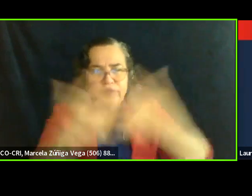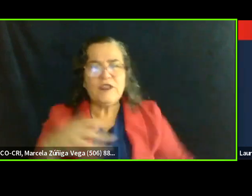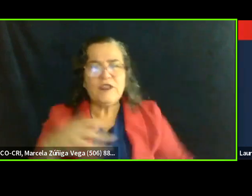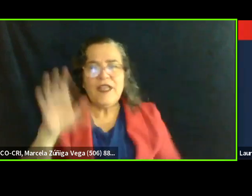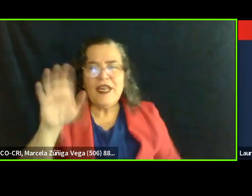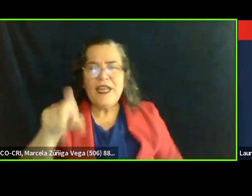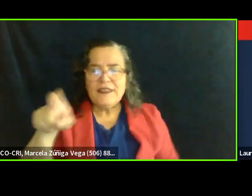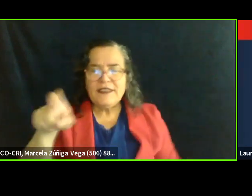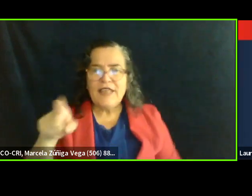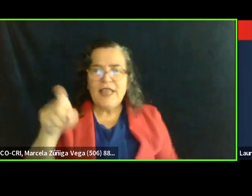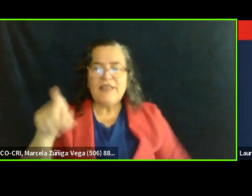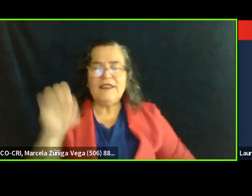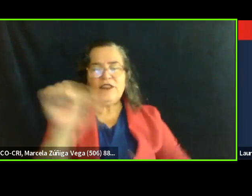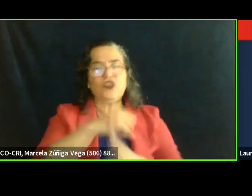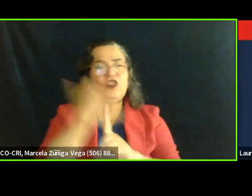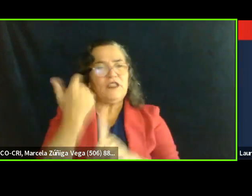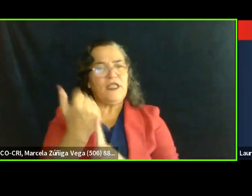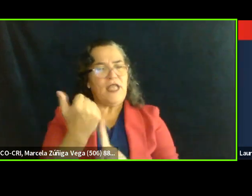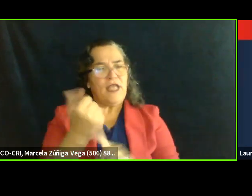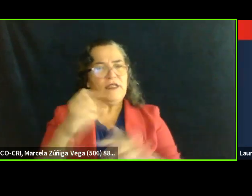mundo empleador, por supuesto?